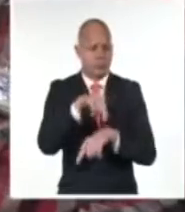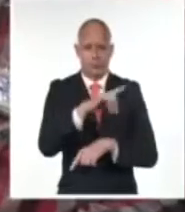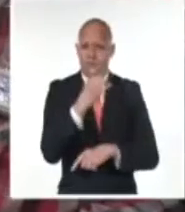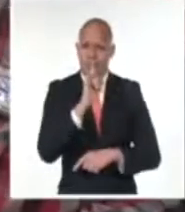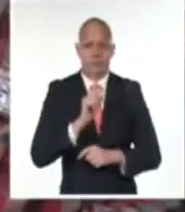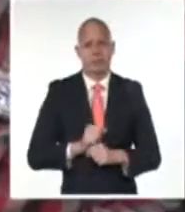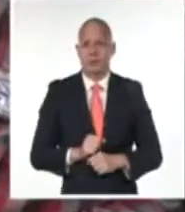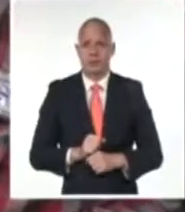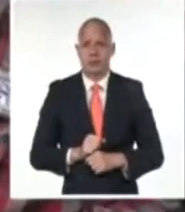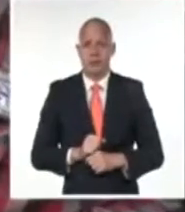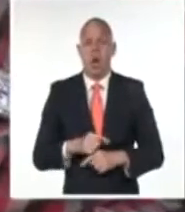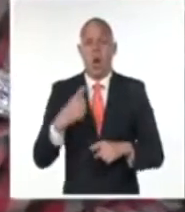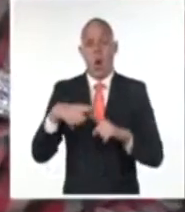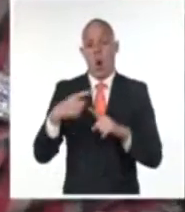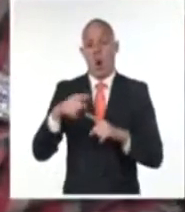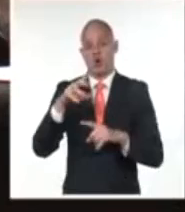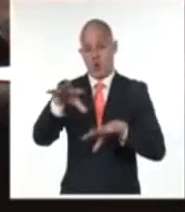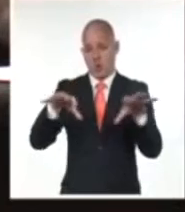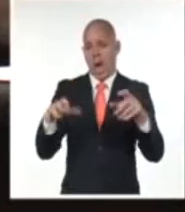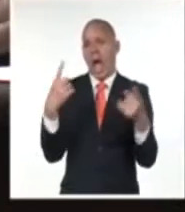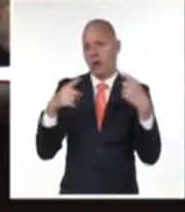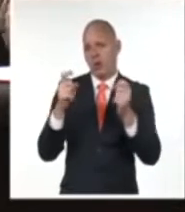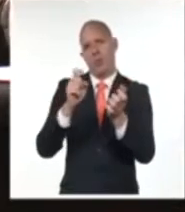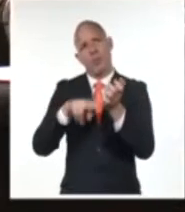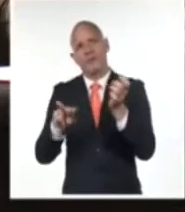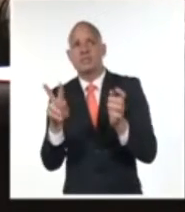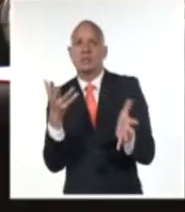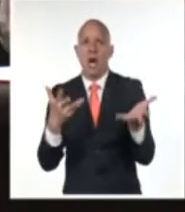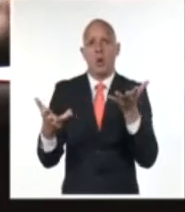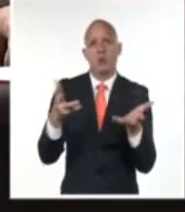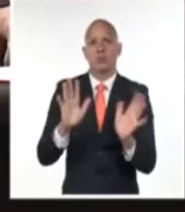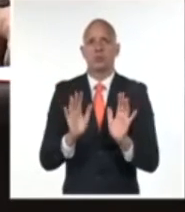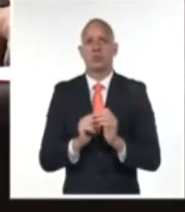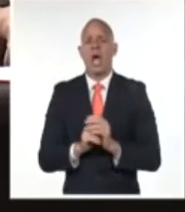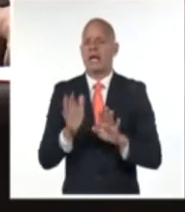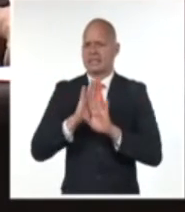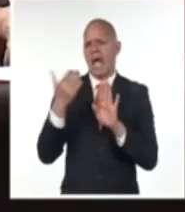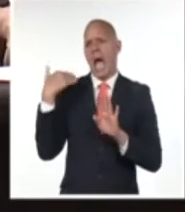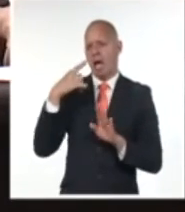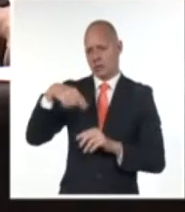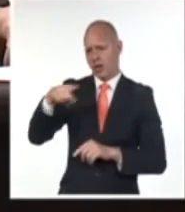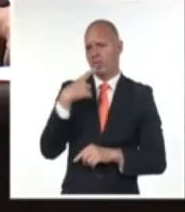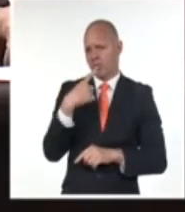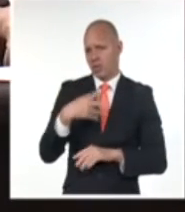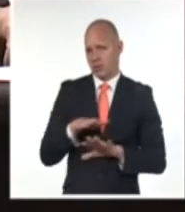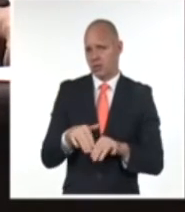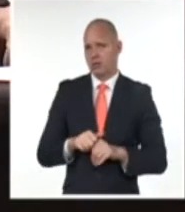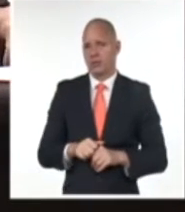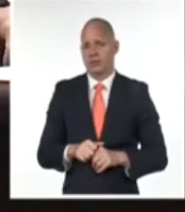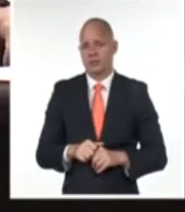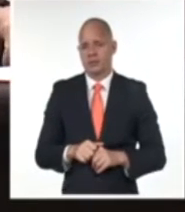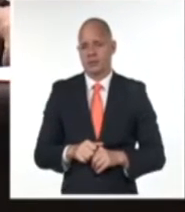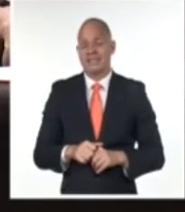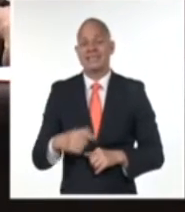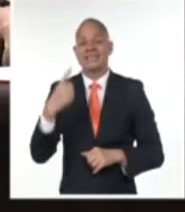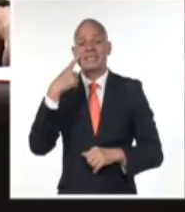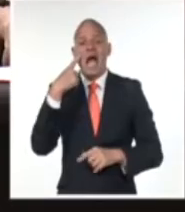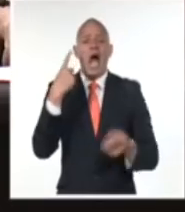de la vivienda. Hay lugares, provincias, como se dijo aquí, que tienen, digamos,